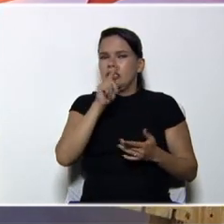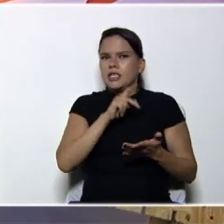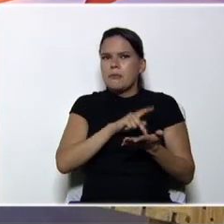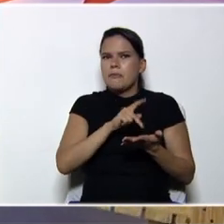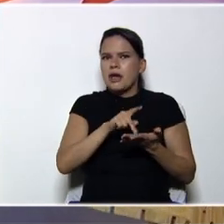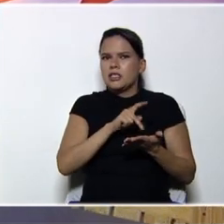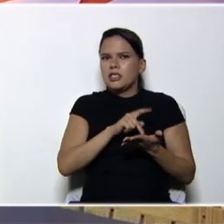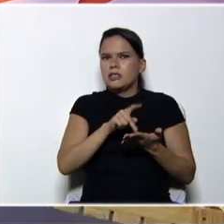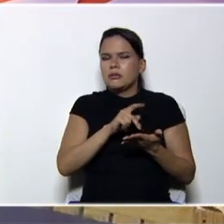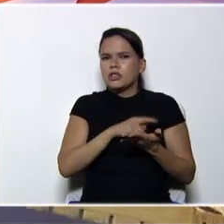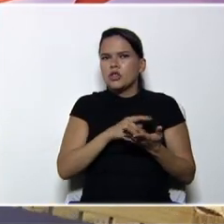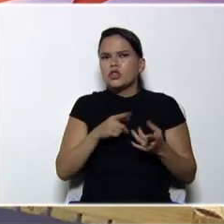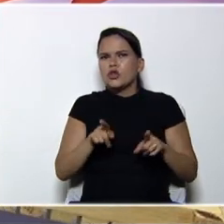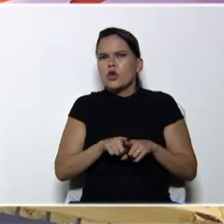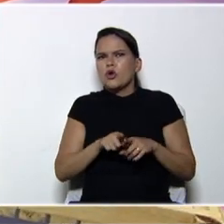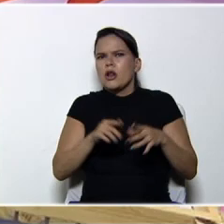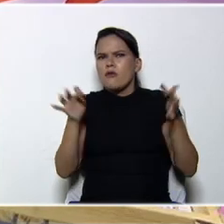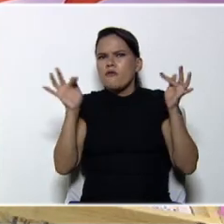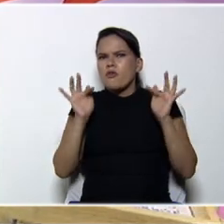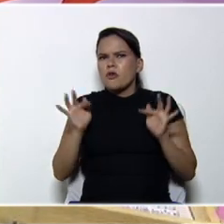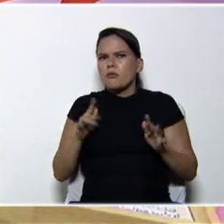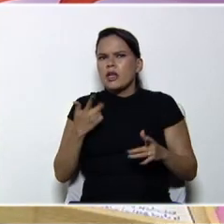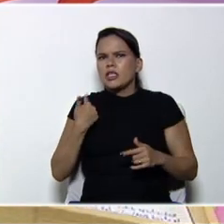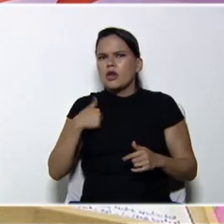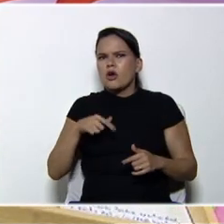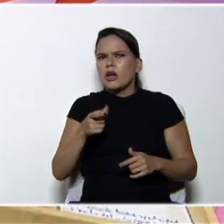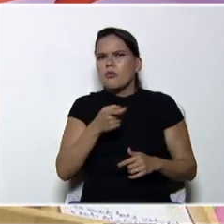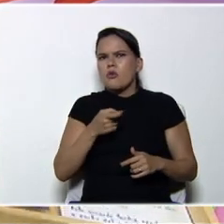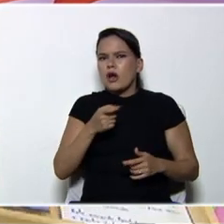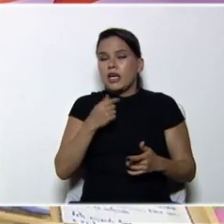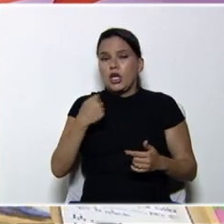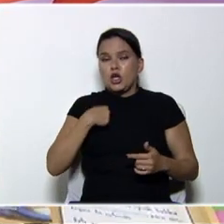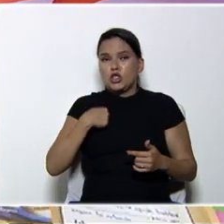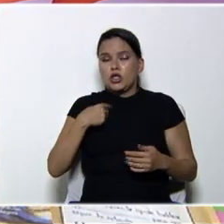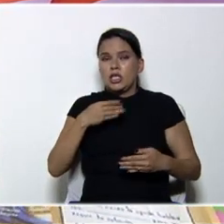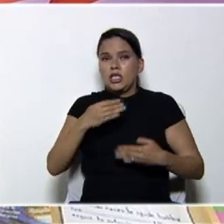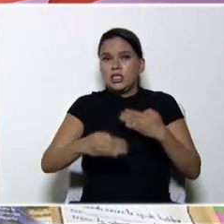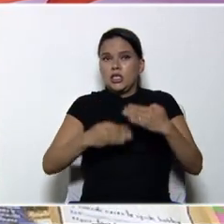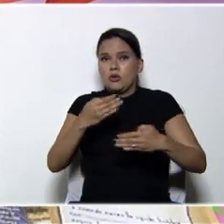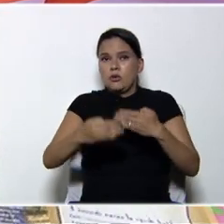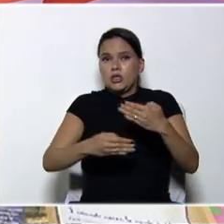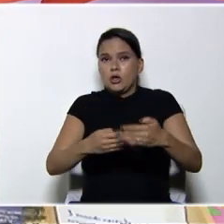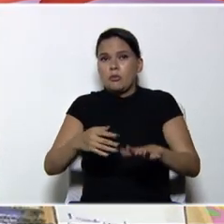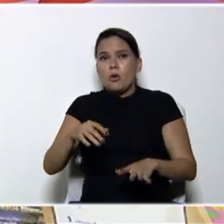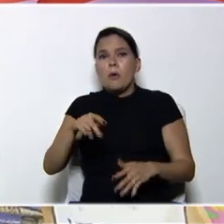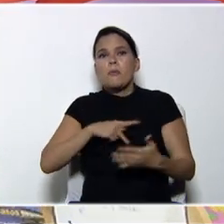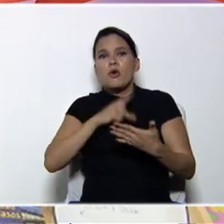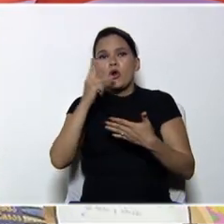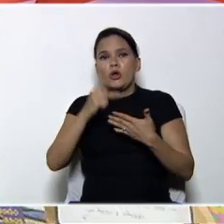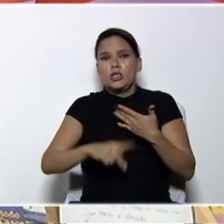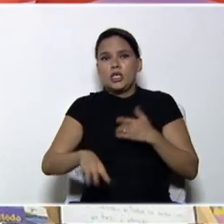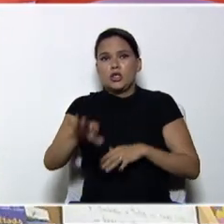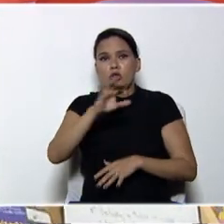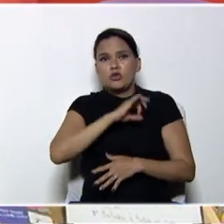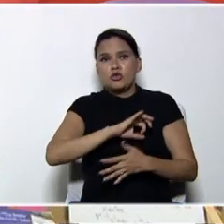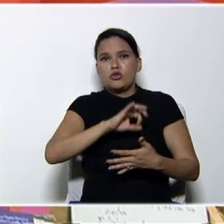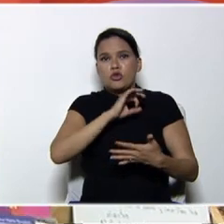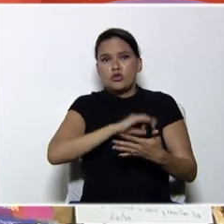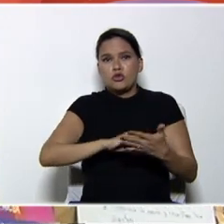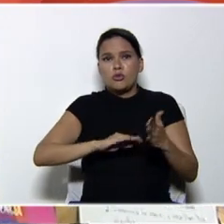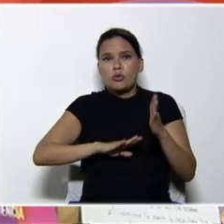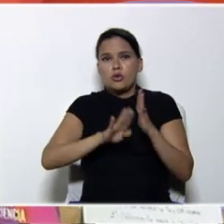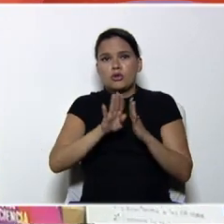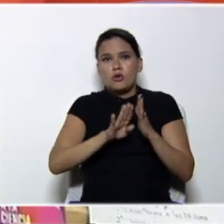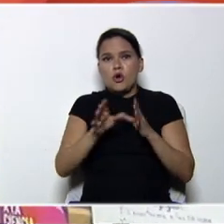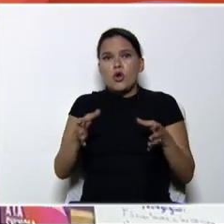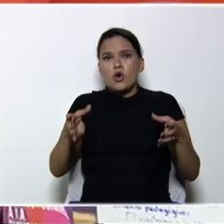participación yo de alguna manera tengo que buscar que lo que yo esté desarrollando como proyecto socioproductivo, grupo de creación,